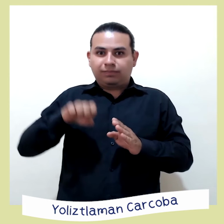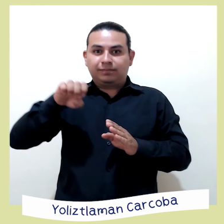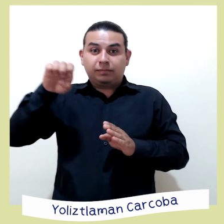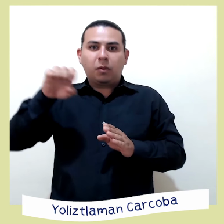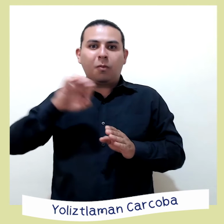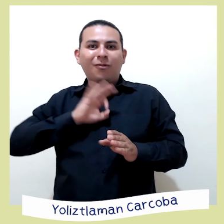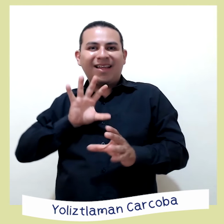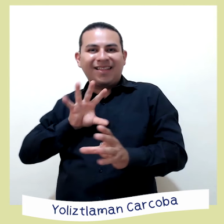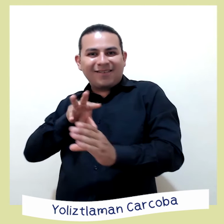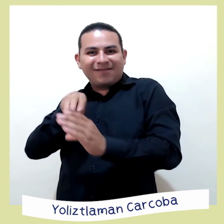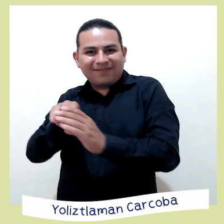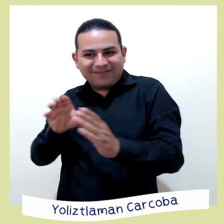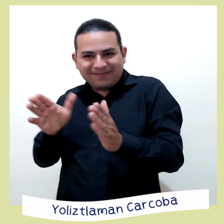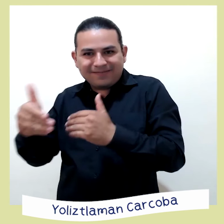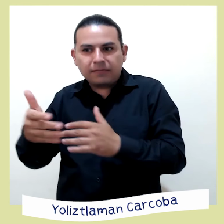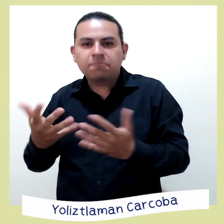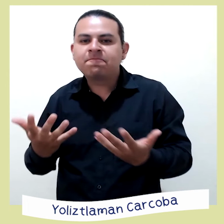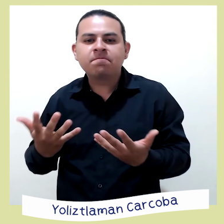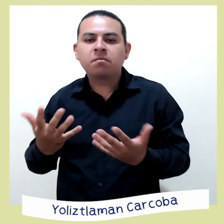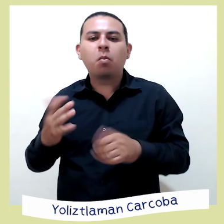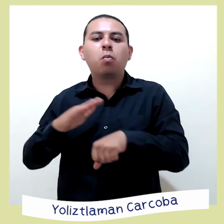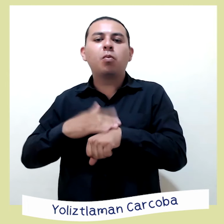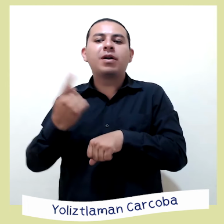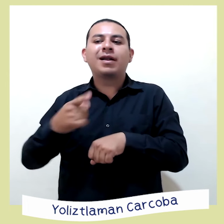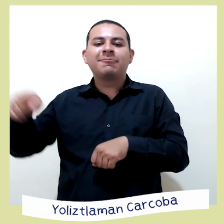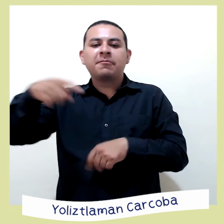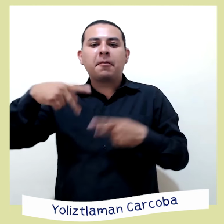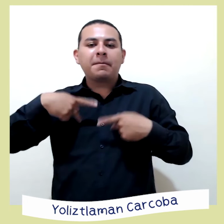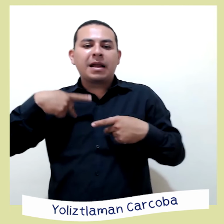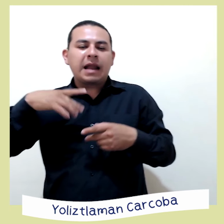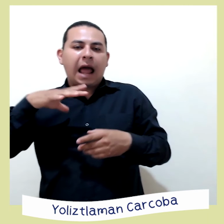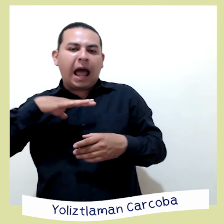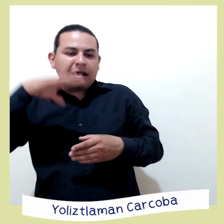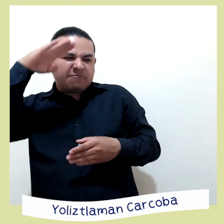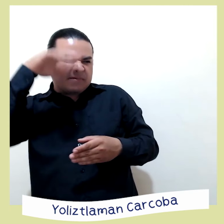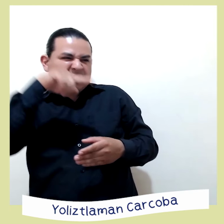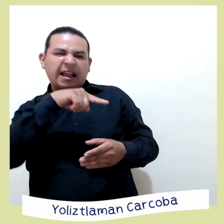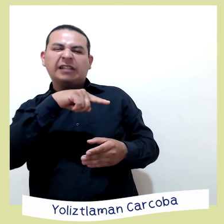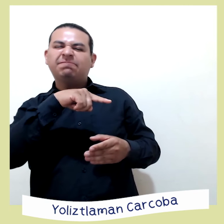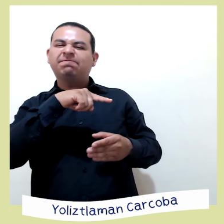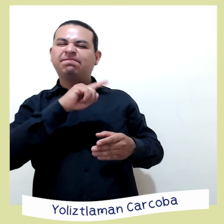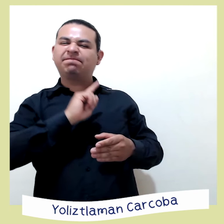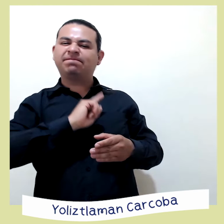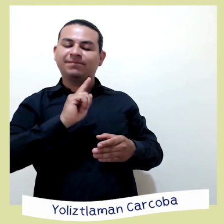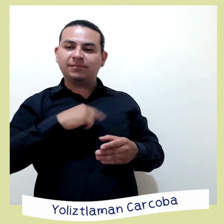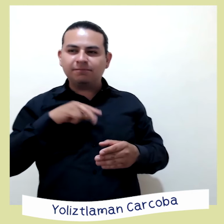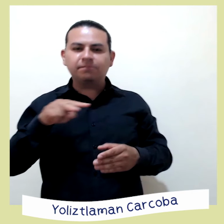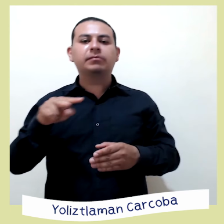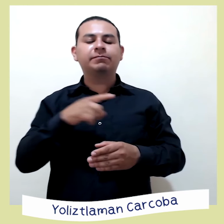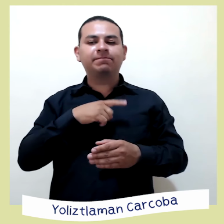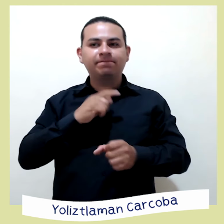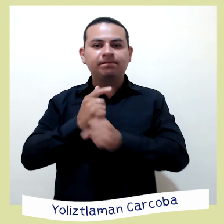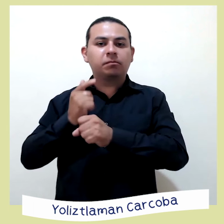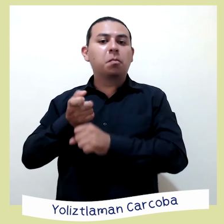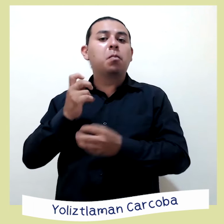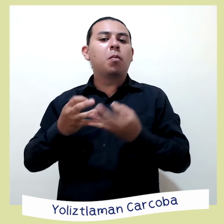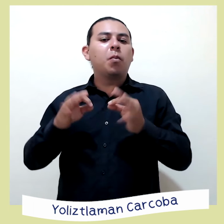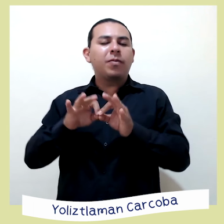encasillar en un estereotipo común al conjunto. Y esto